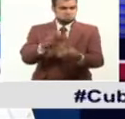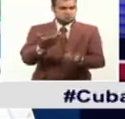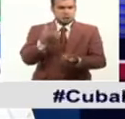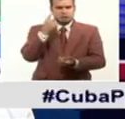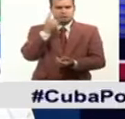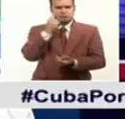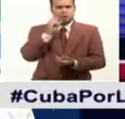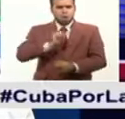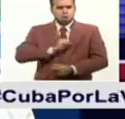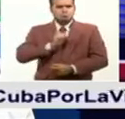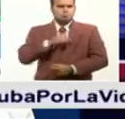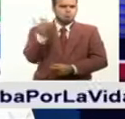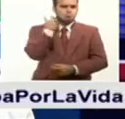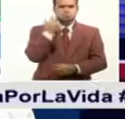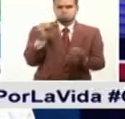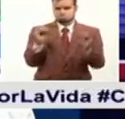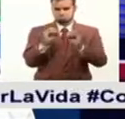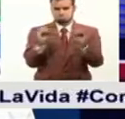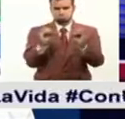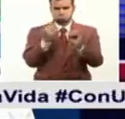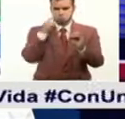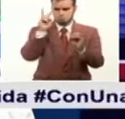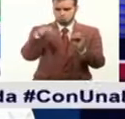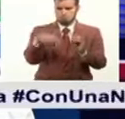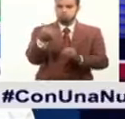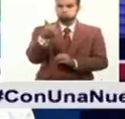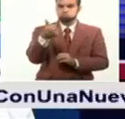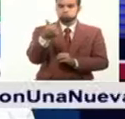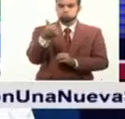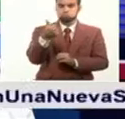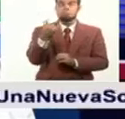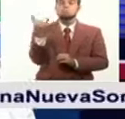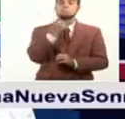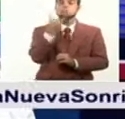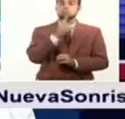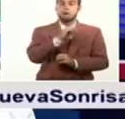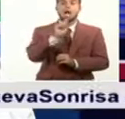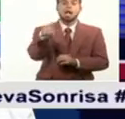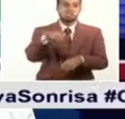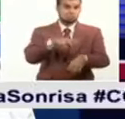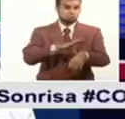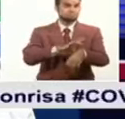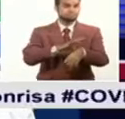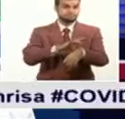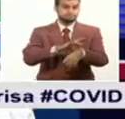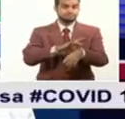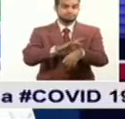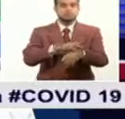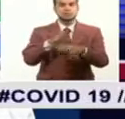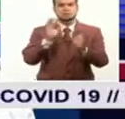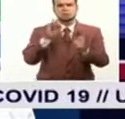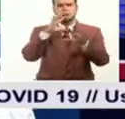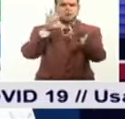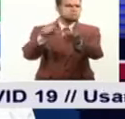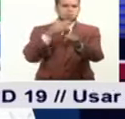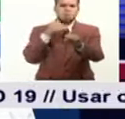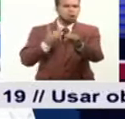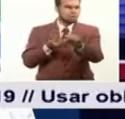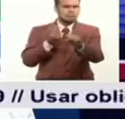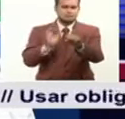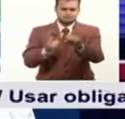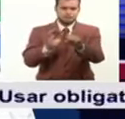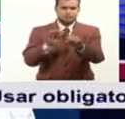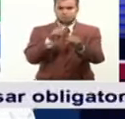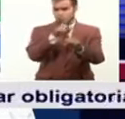asintomático. Se detecta porque, al igual que el resto de las 14 personas que vamos a informar en el día